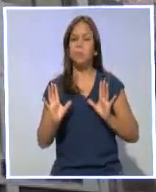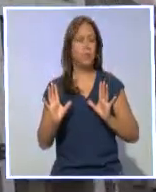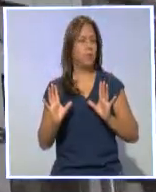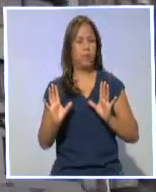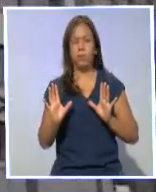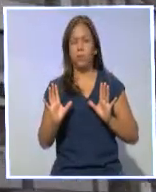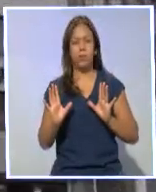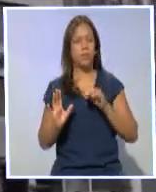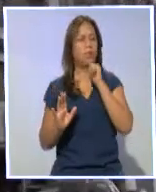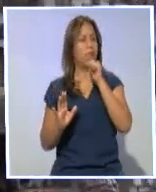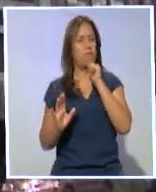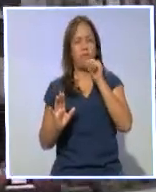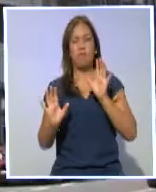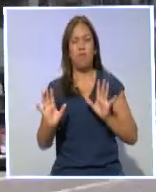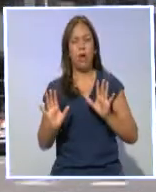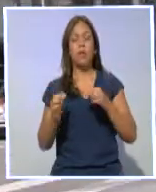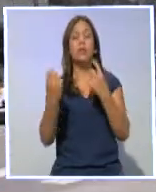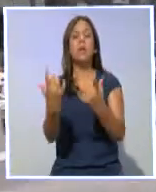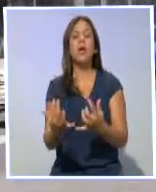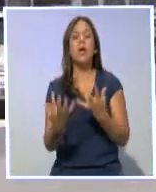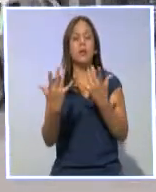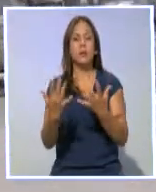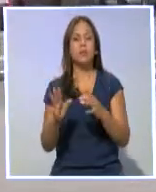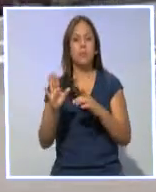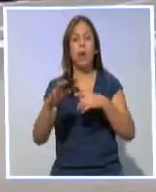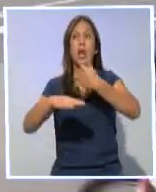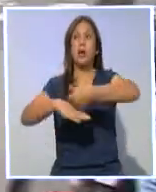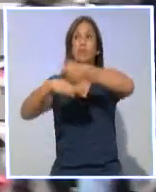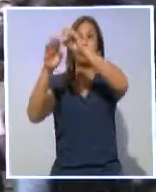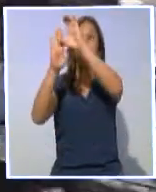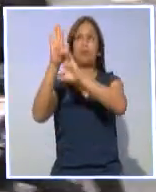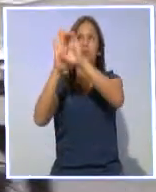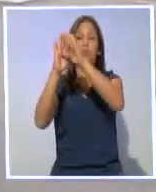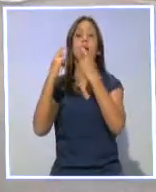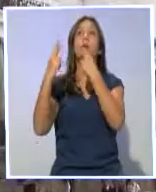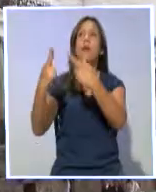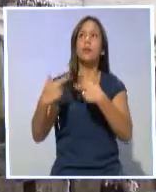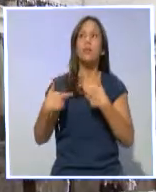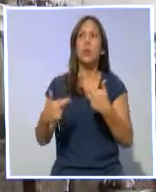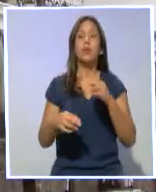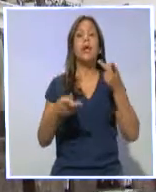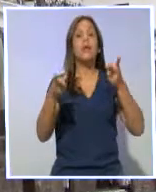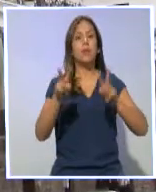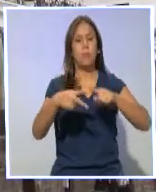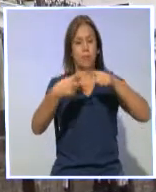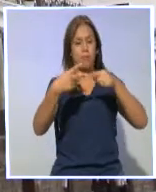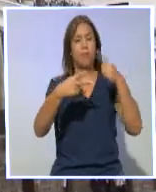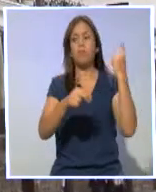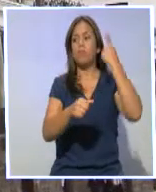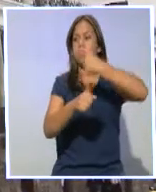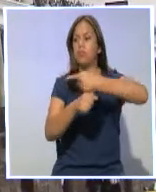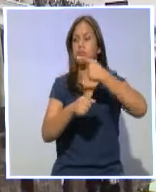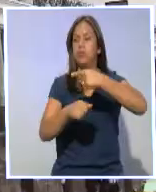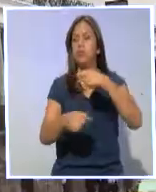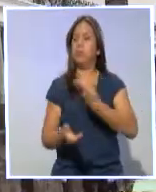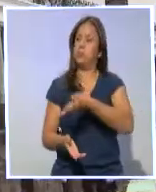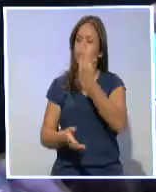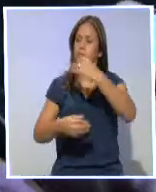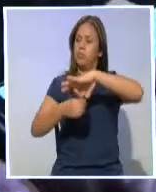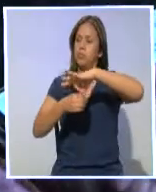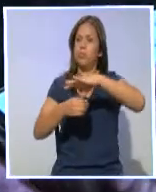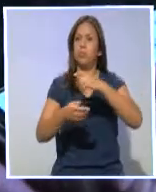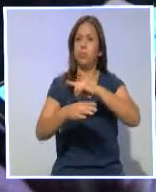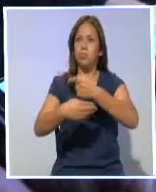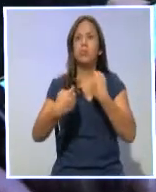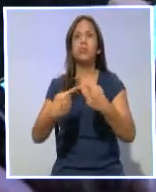prematuro, pues dice hay que esperar el pronunciamiento de la Corte Constitucional y el decreto ejecutivo para llamar a las urnas a los ecuatorianos.